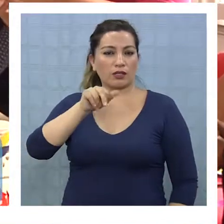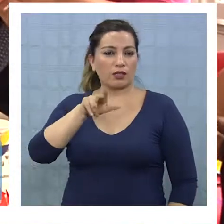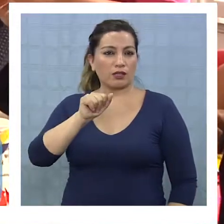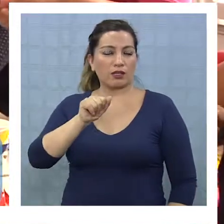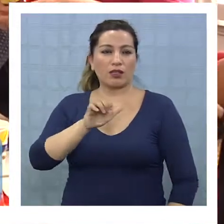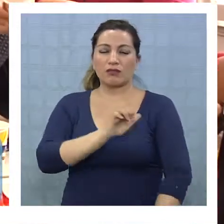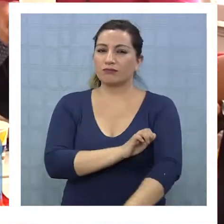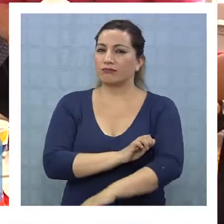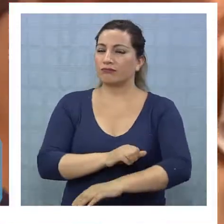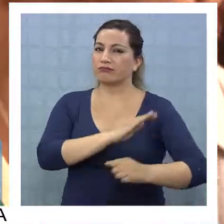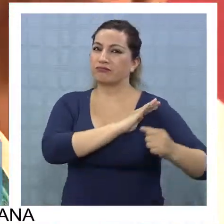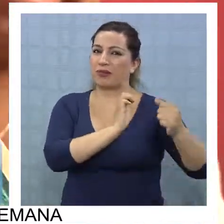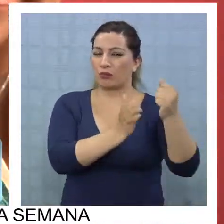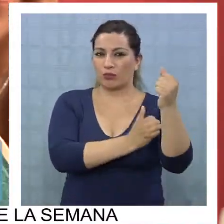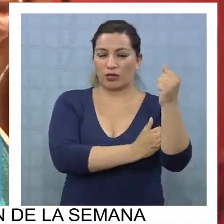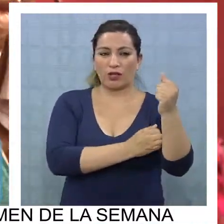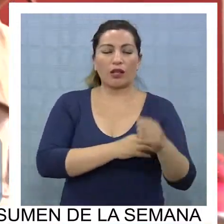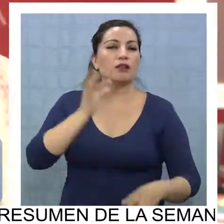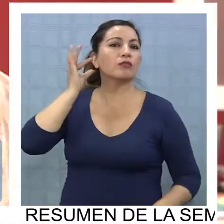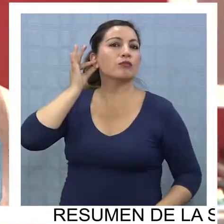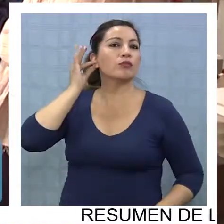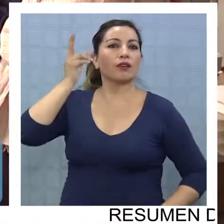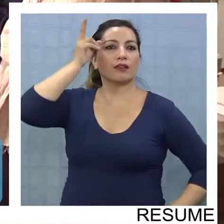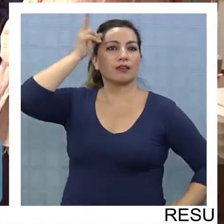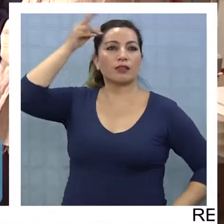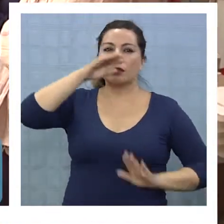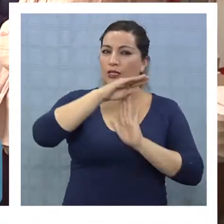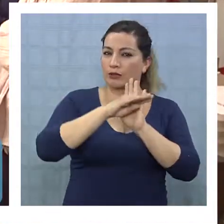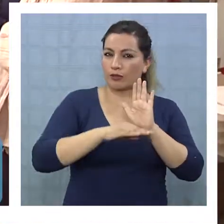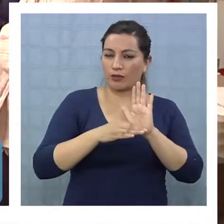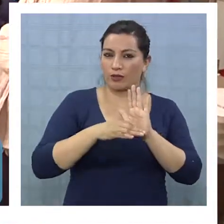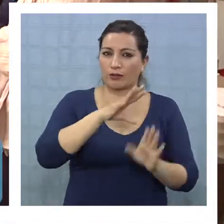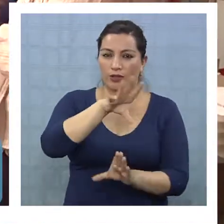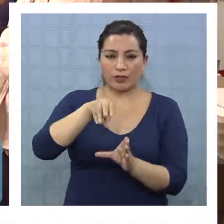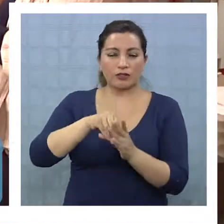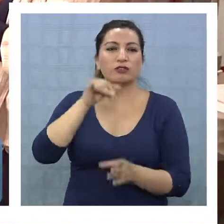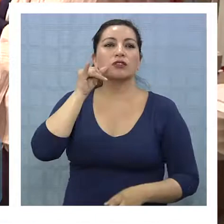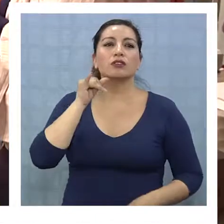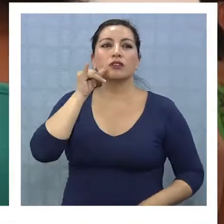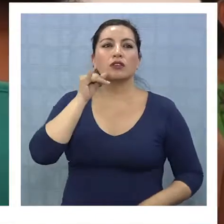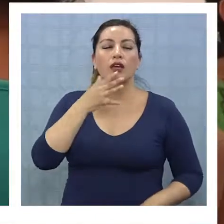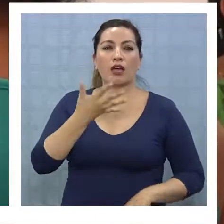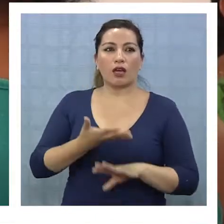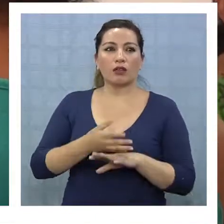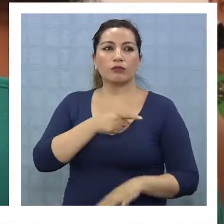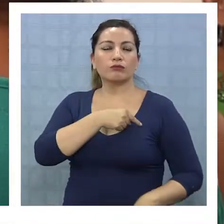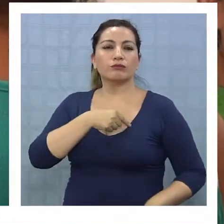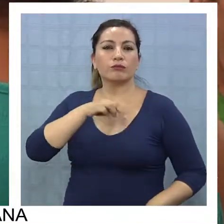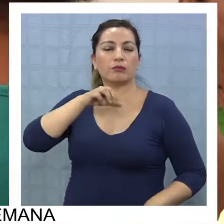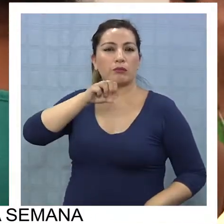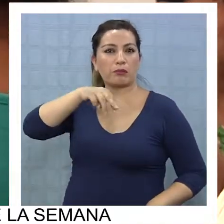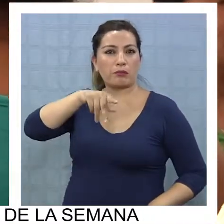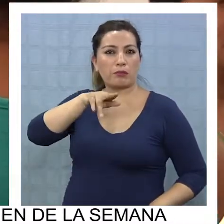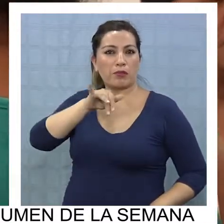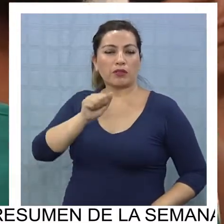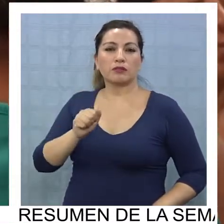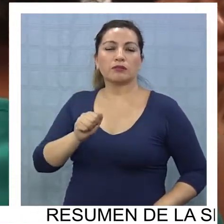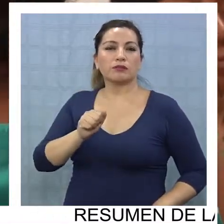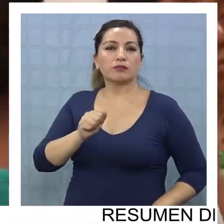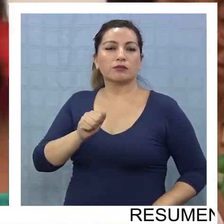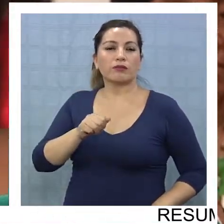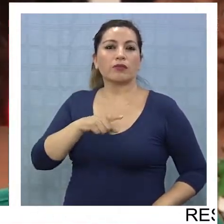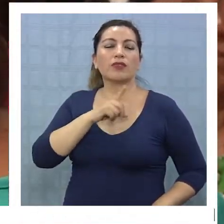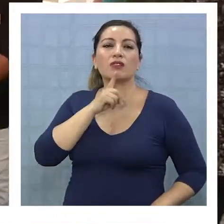empoderar a las mujeres indígenas. Como parte de este programa, en Iquique se encuentra María Tuyuc, presidenta de la Red Mundial de